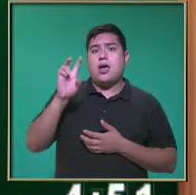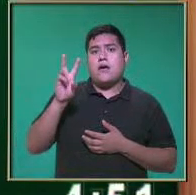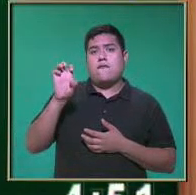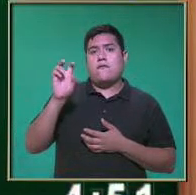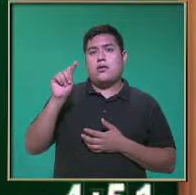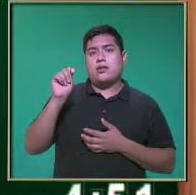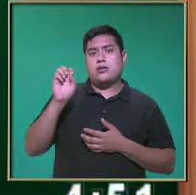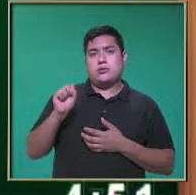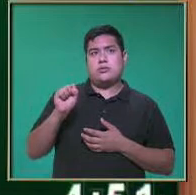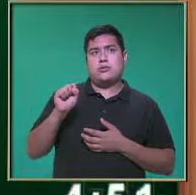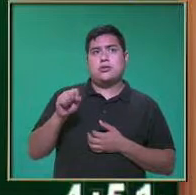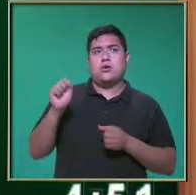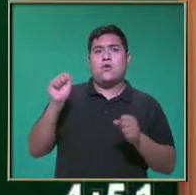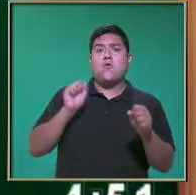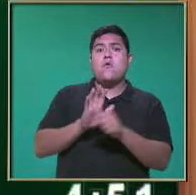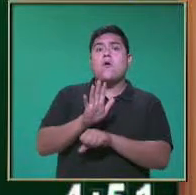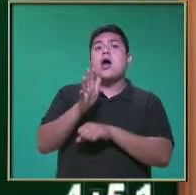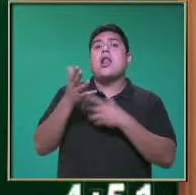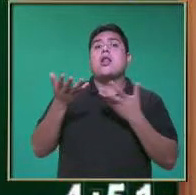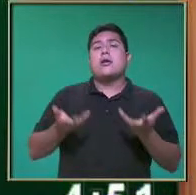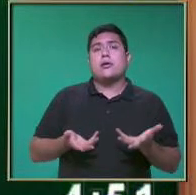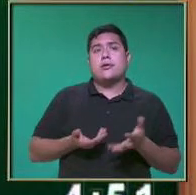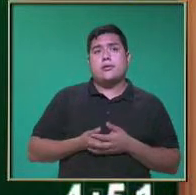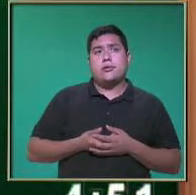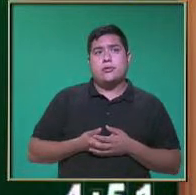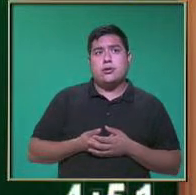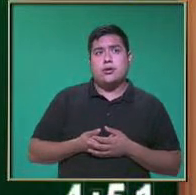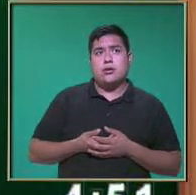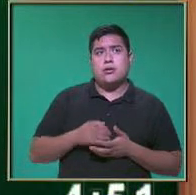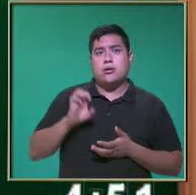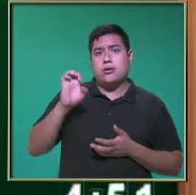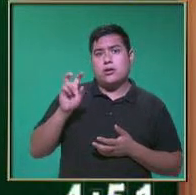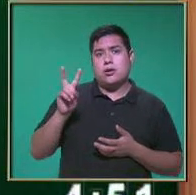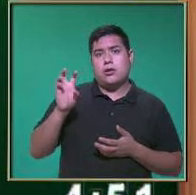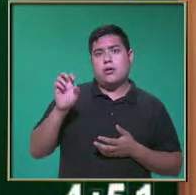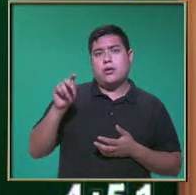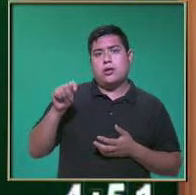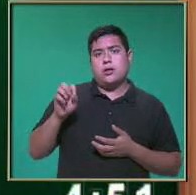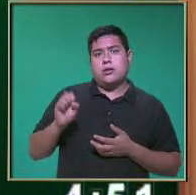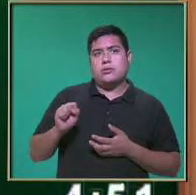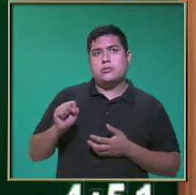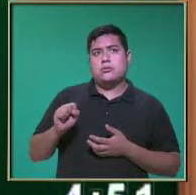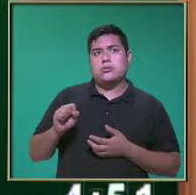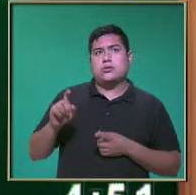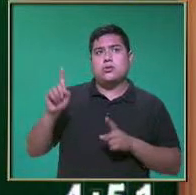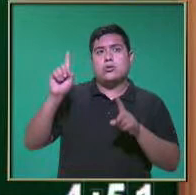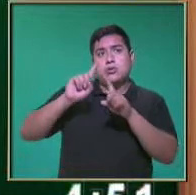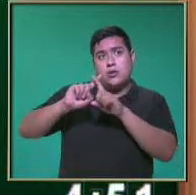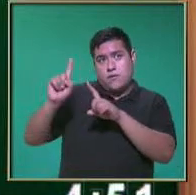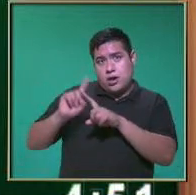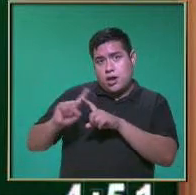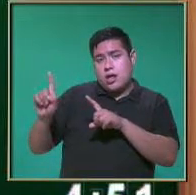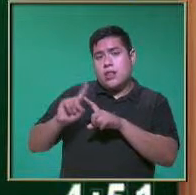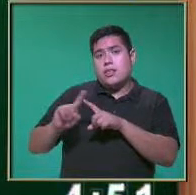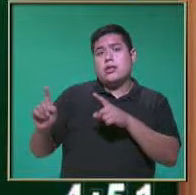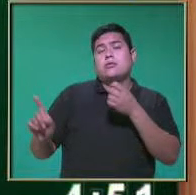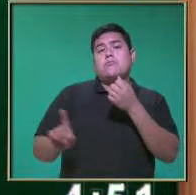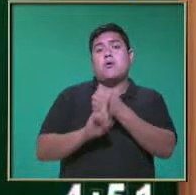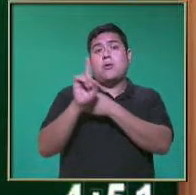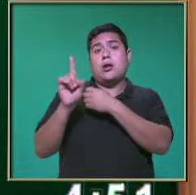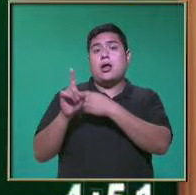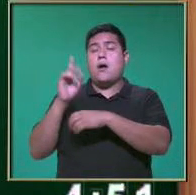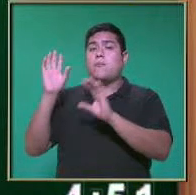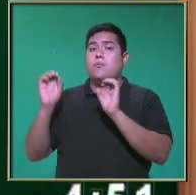Los eventos. ¿Cuáles son los eventos? The events are the situations that happens in a story. Son